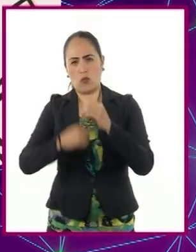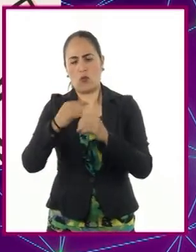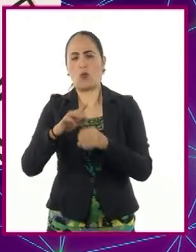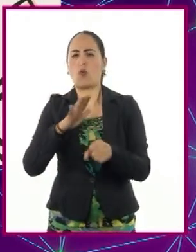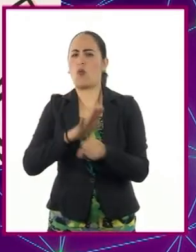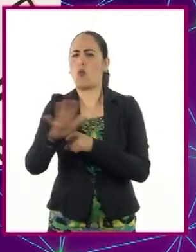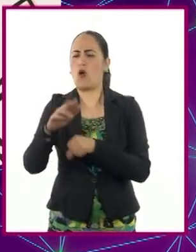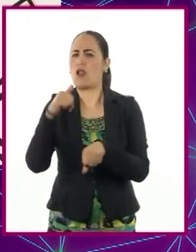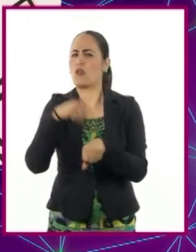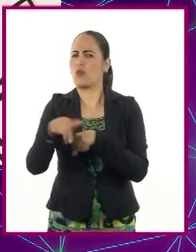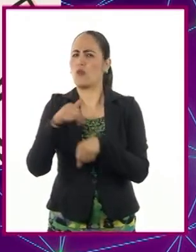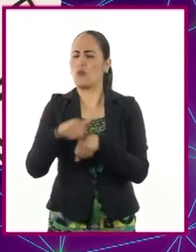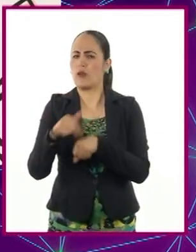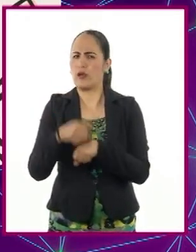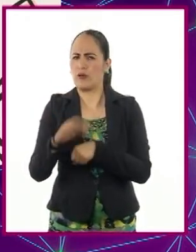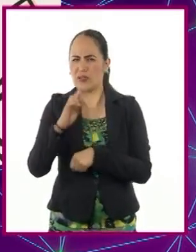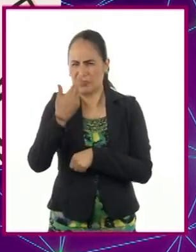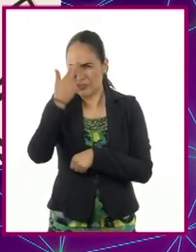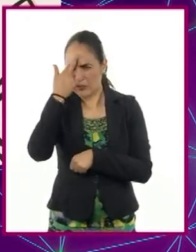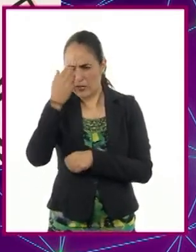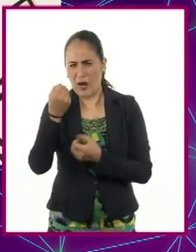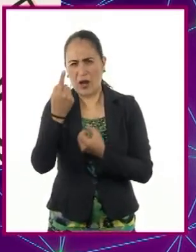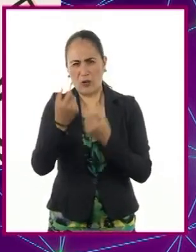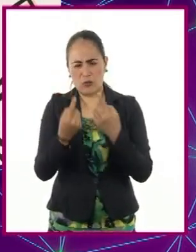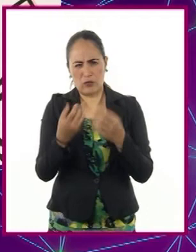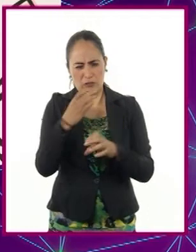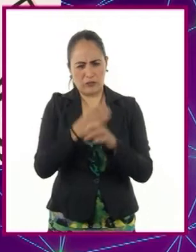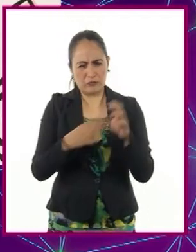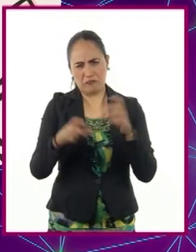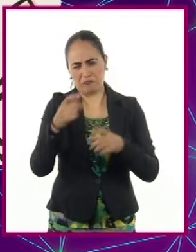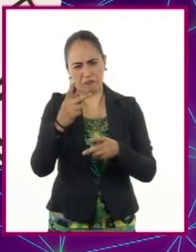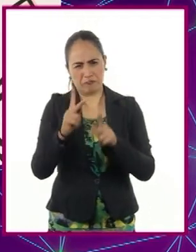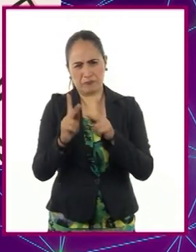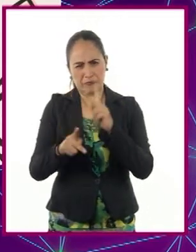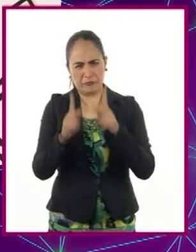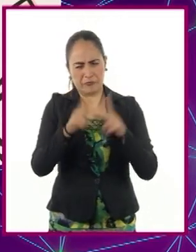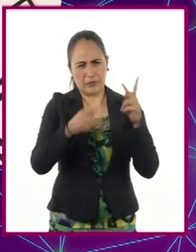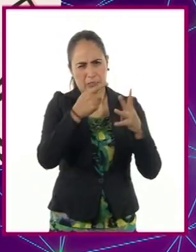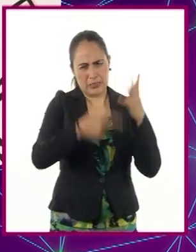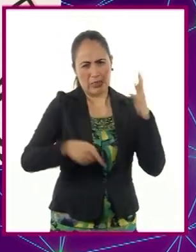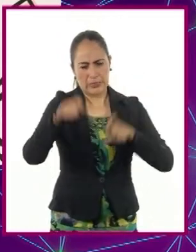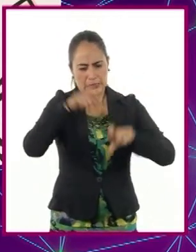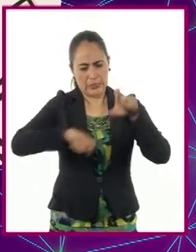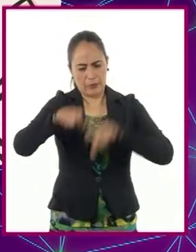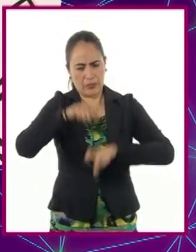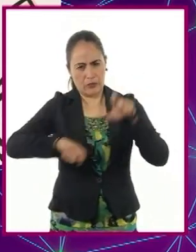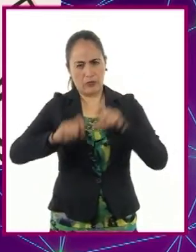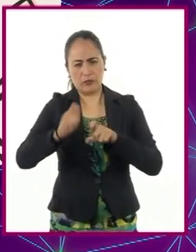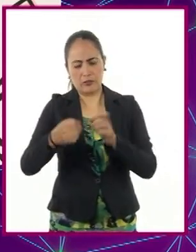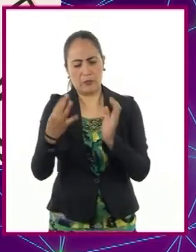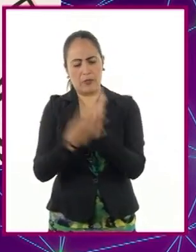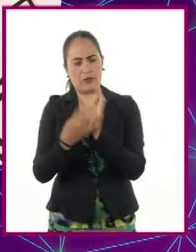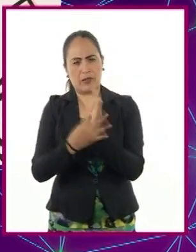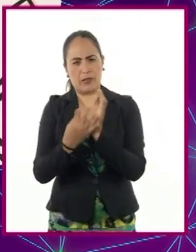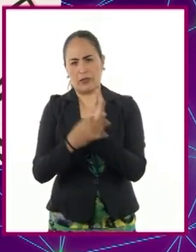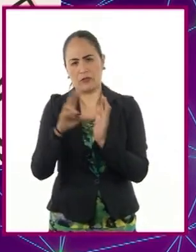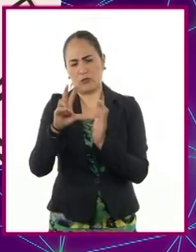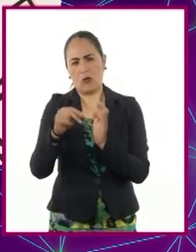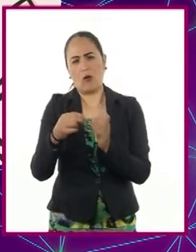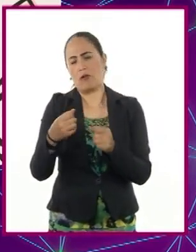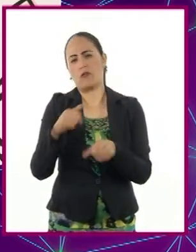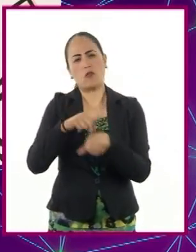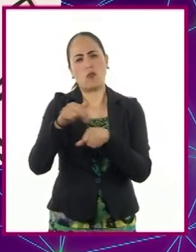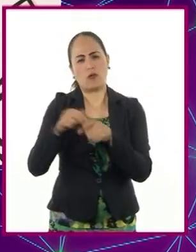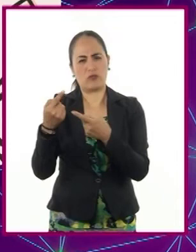oxidación? Tengan en cuenta que algunos elementos químicos, incluyendo los no metales, pueden tener diferentes números de oxidación y